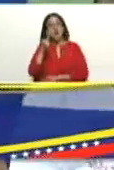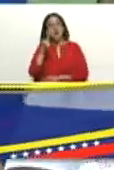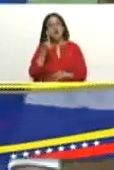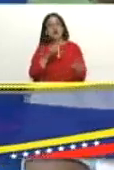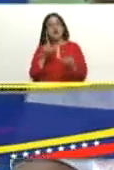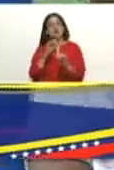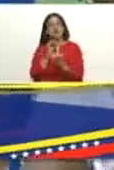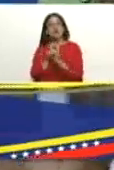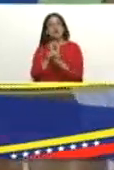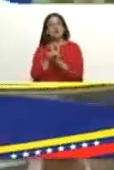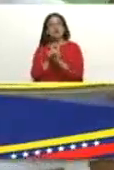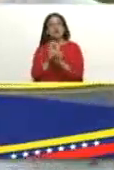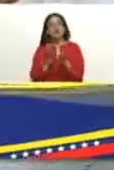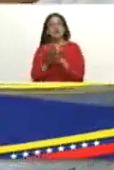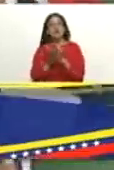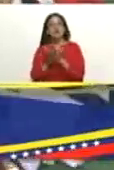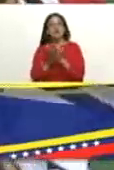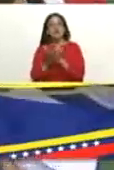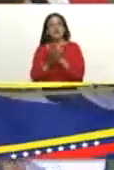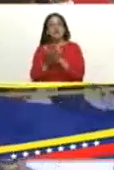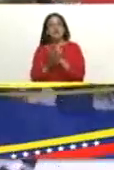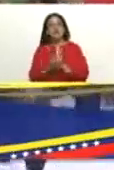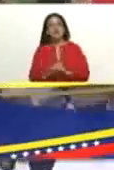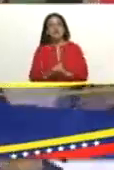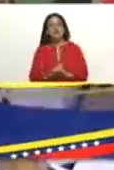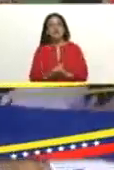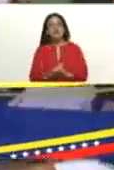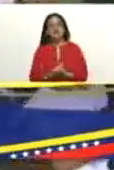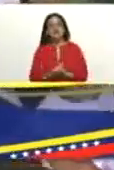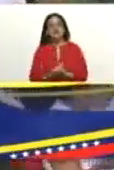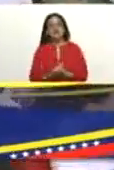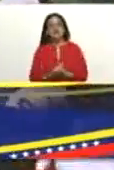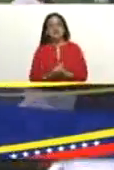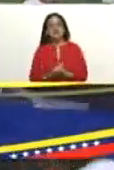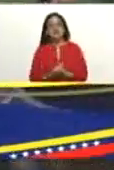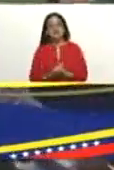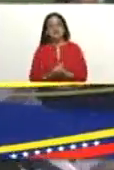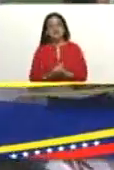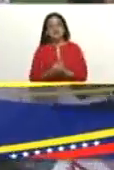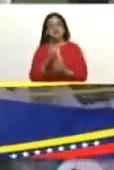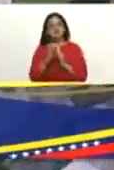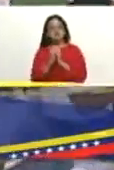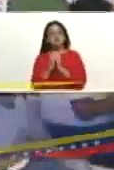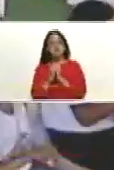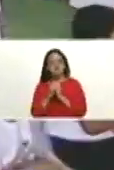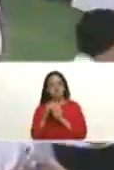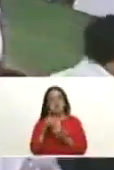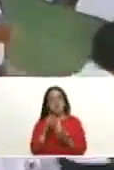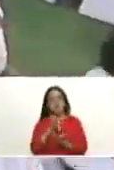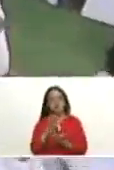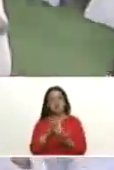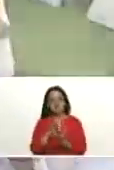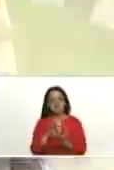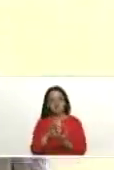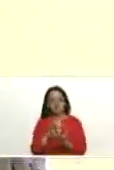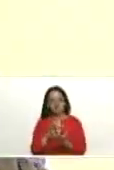aquí, su servicio. Ese es de las peticiones coyunturales,